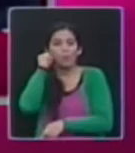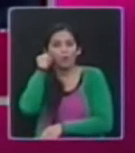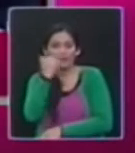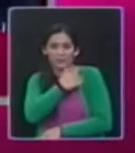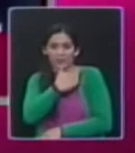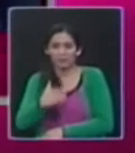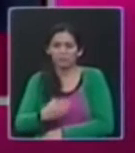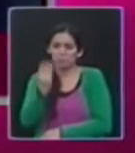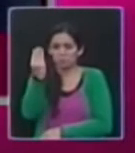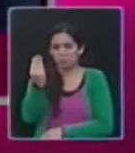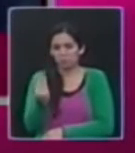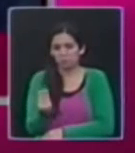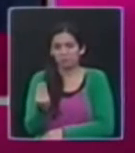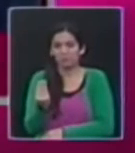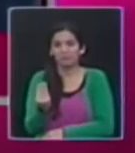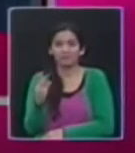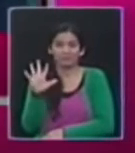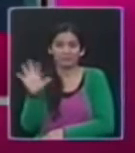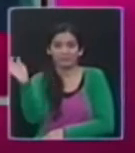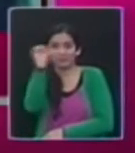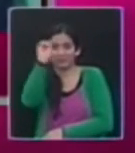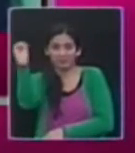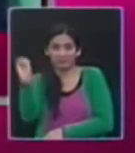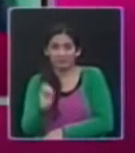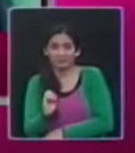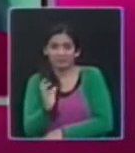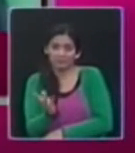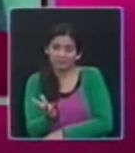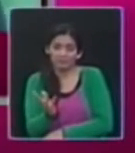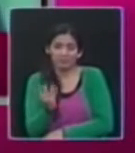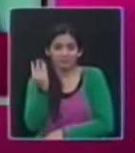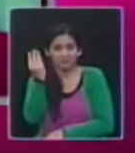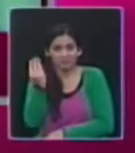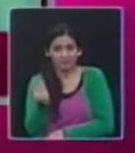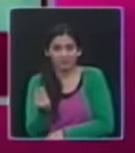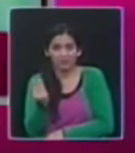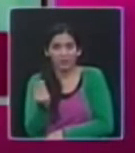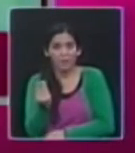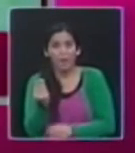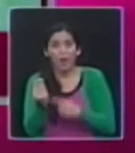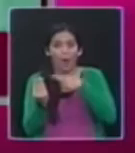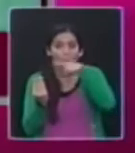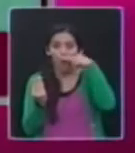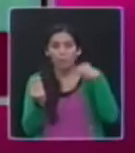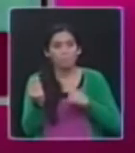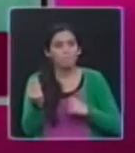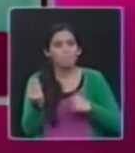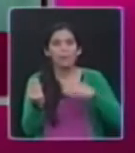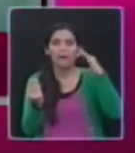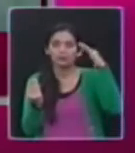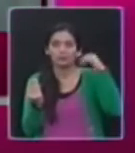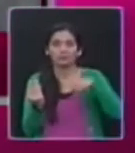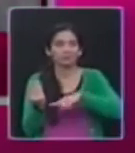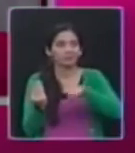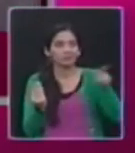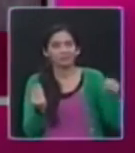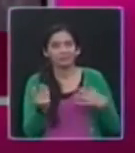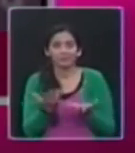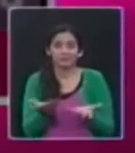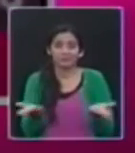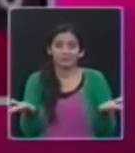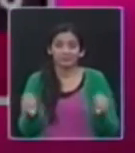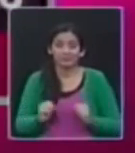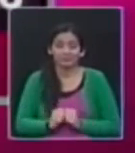que podamos entender que no hay suficientes mujeres, que las decisiones se están tomando solamente por hombres, algo